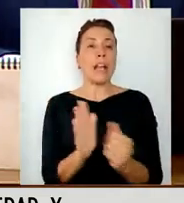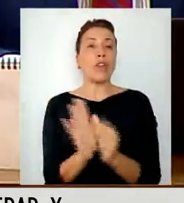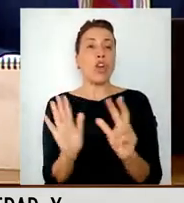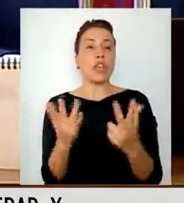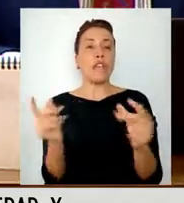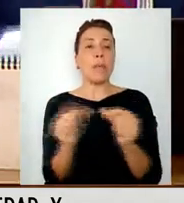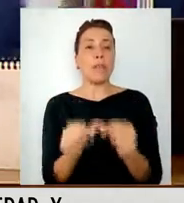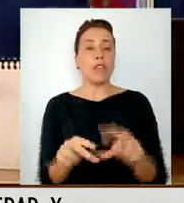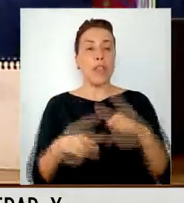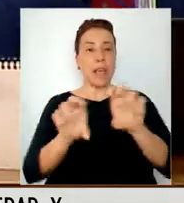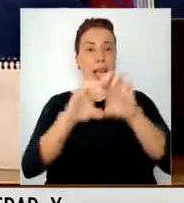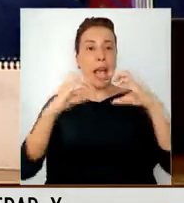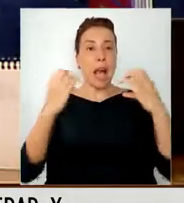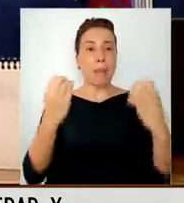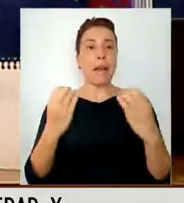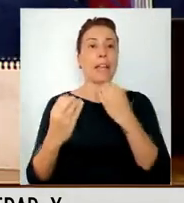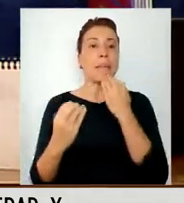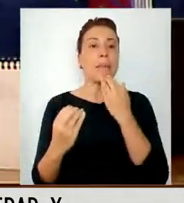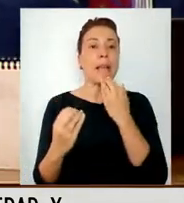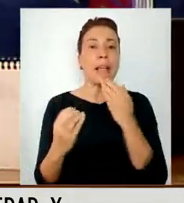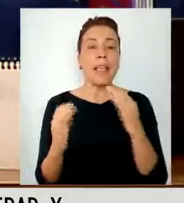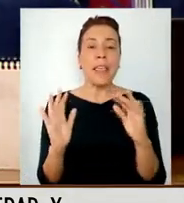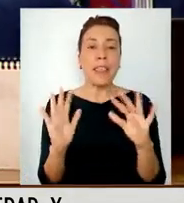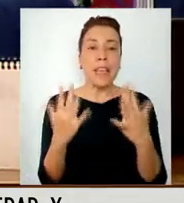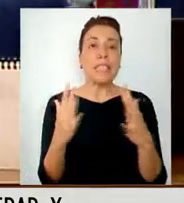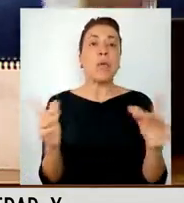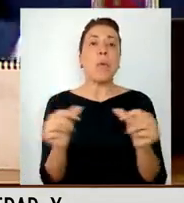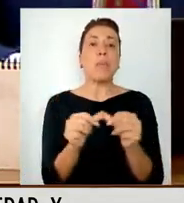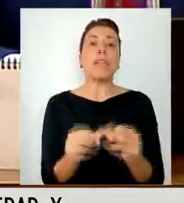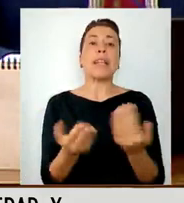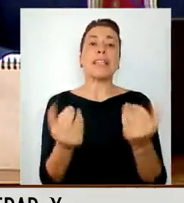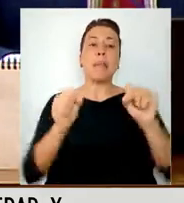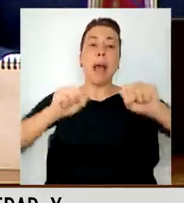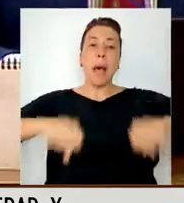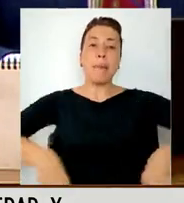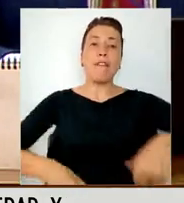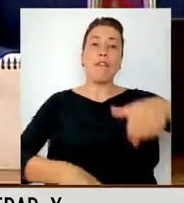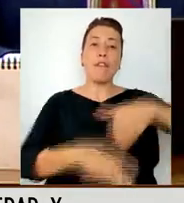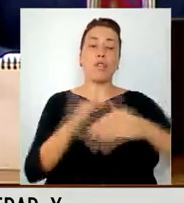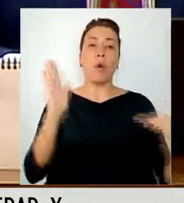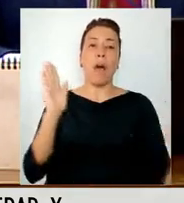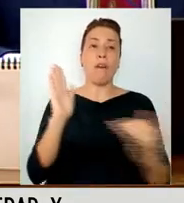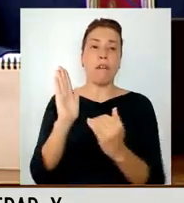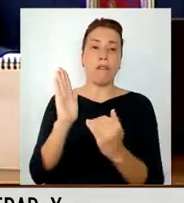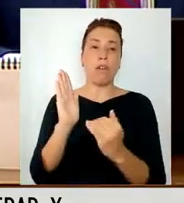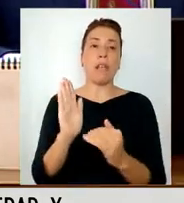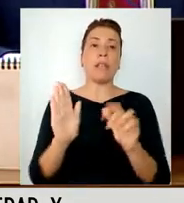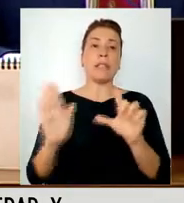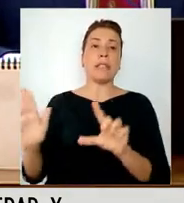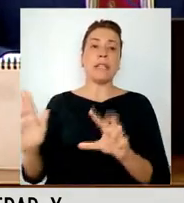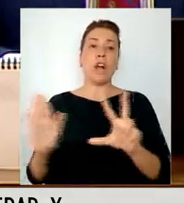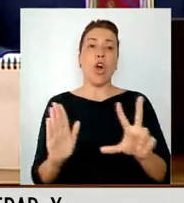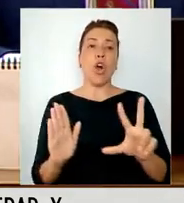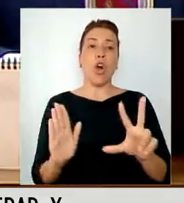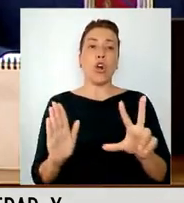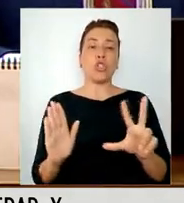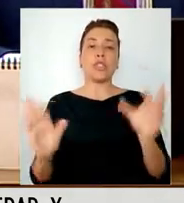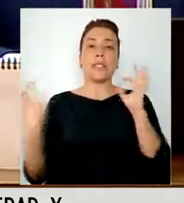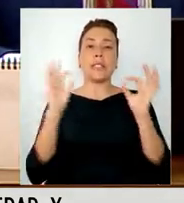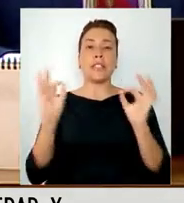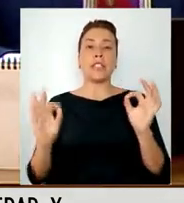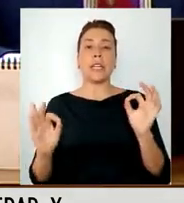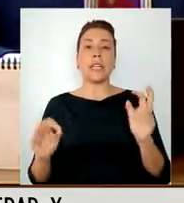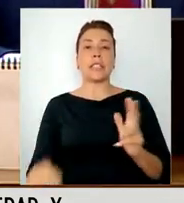y décimo transitorio que requieren para su aprobación del voto favorable de 78 señoras y señores diputados